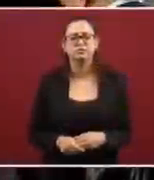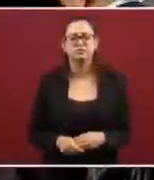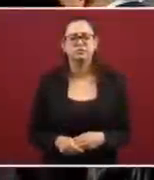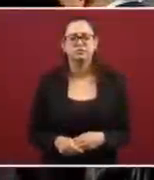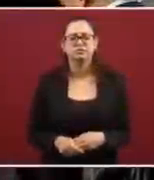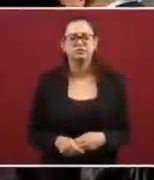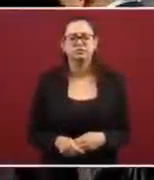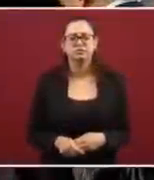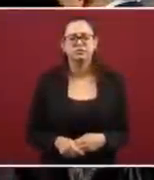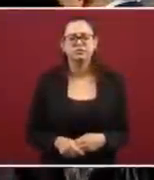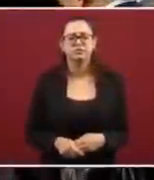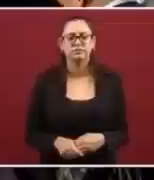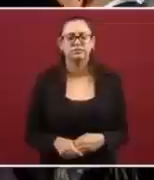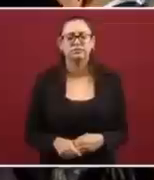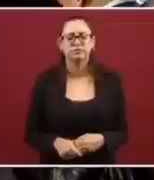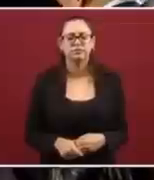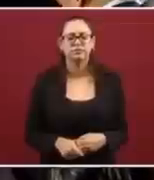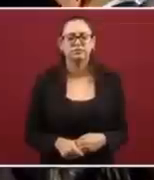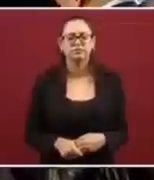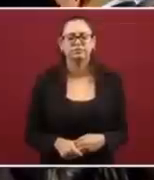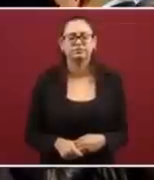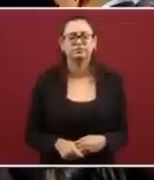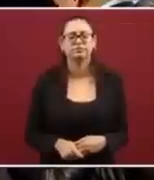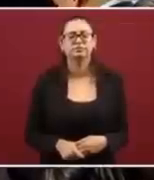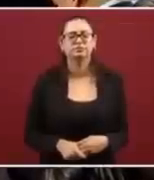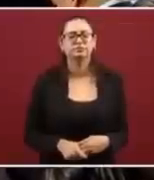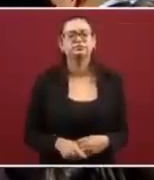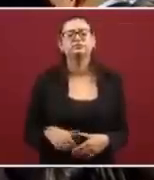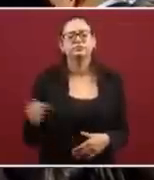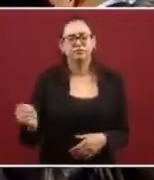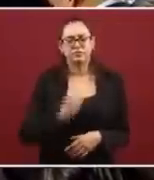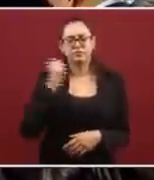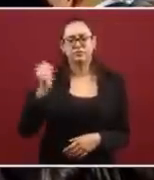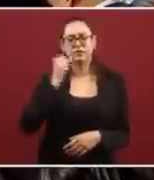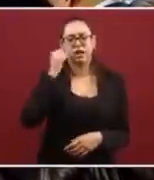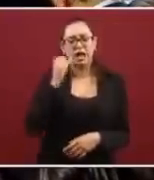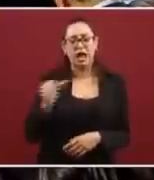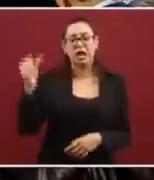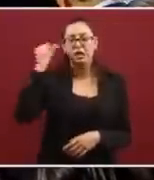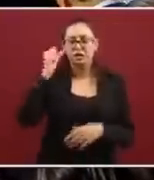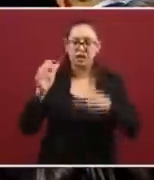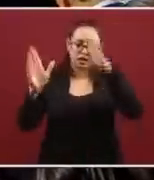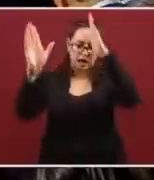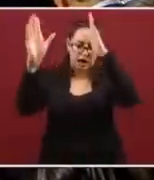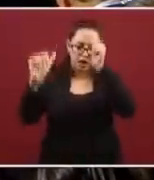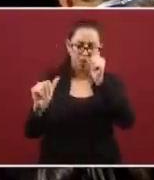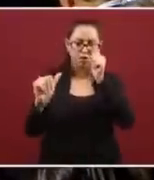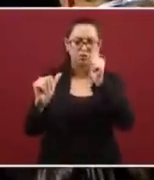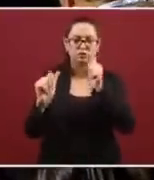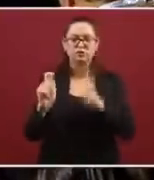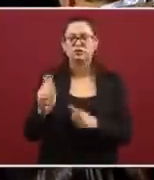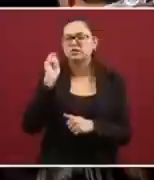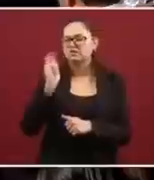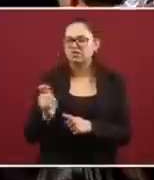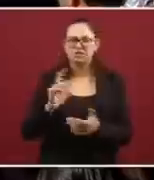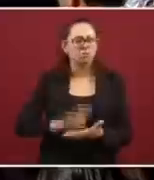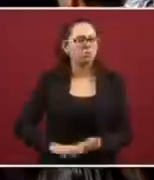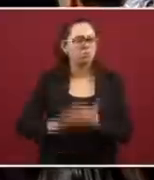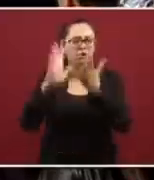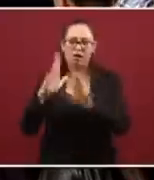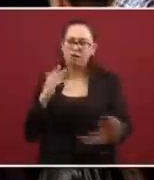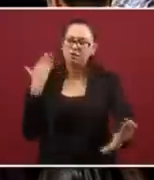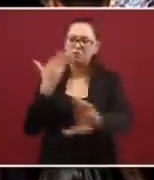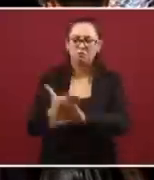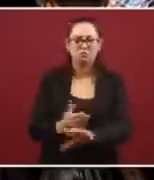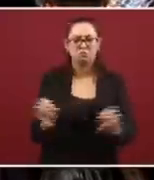bueno afortunadamente el día de ayer se suscribió un pacto de no agresión que va a marcar un hito muy